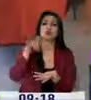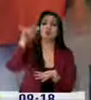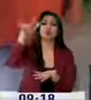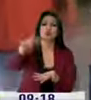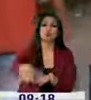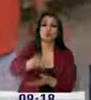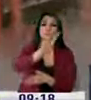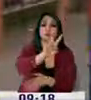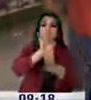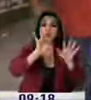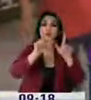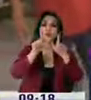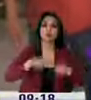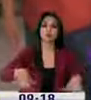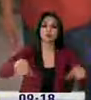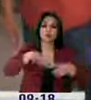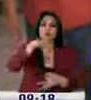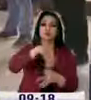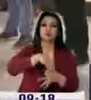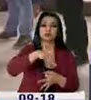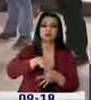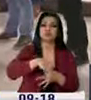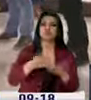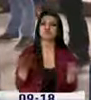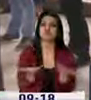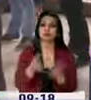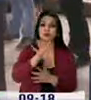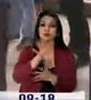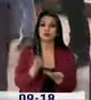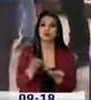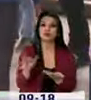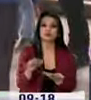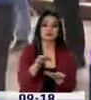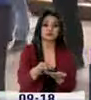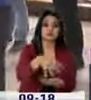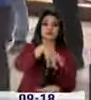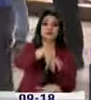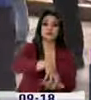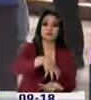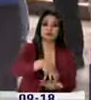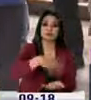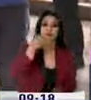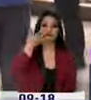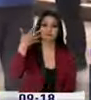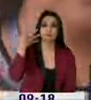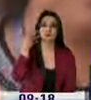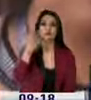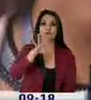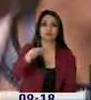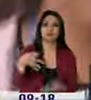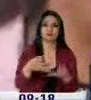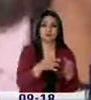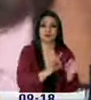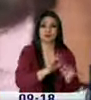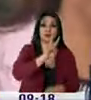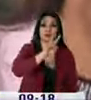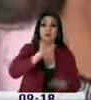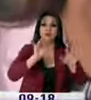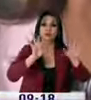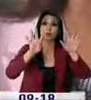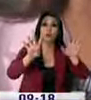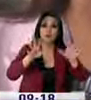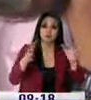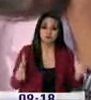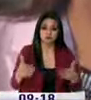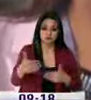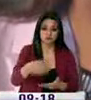los 271 recintos que se instalarán en los cuatro cantones de la provincia el próximo 4 de febrero. 179 kits